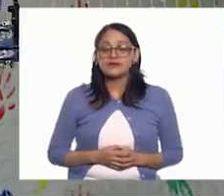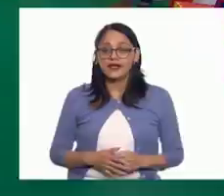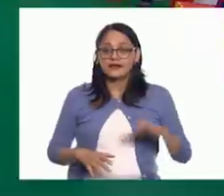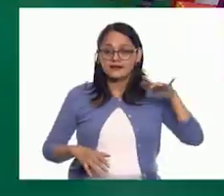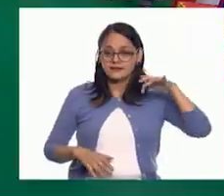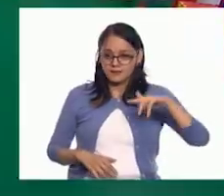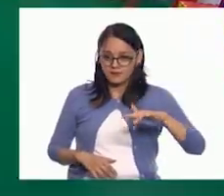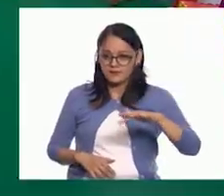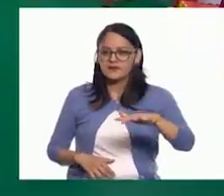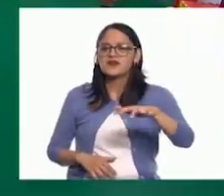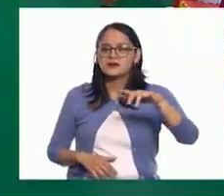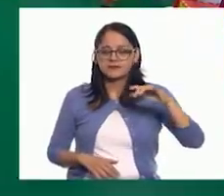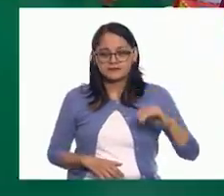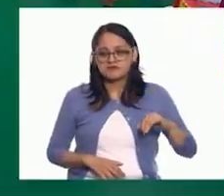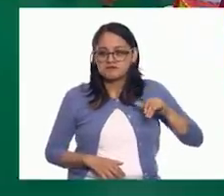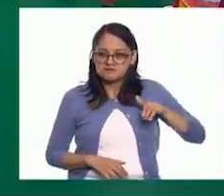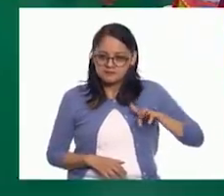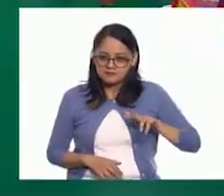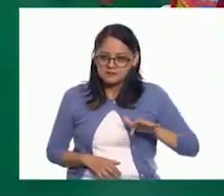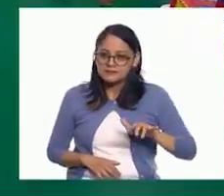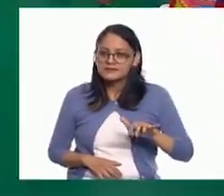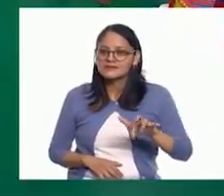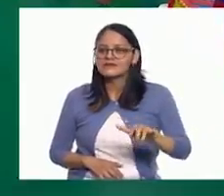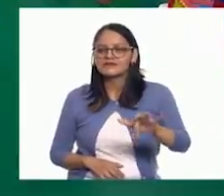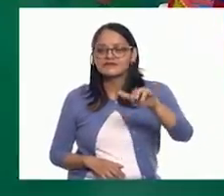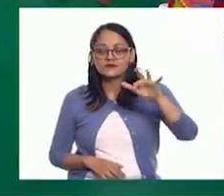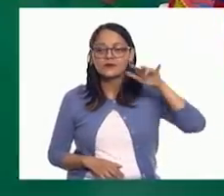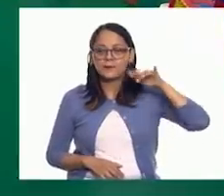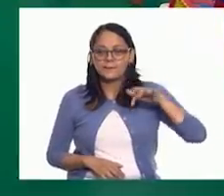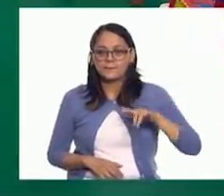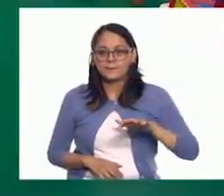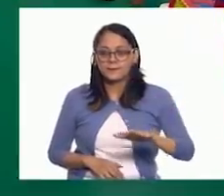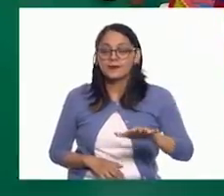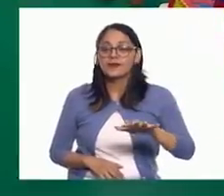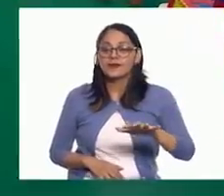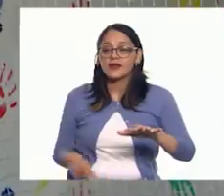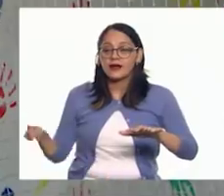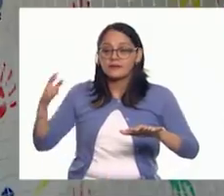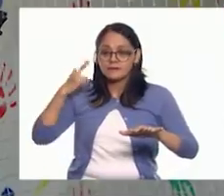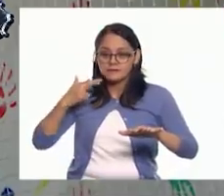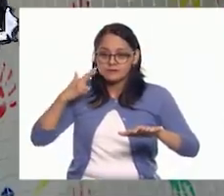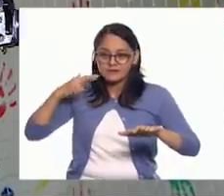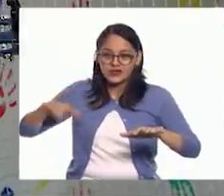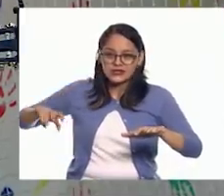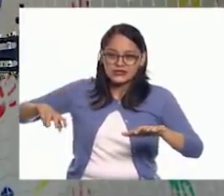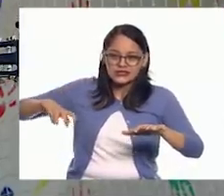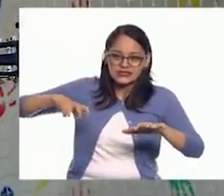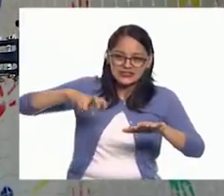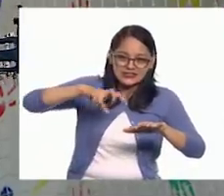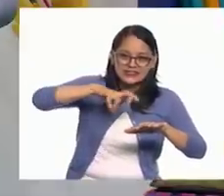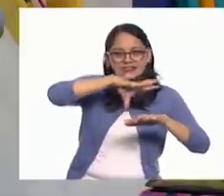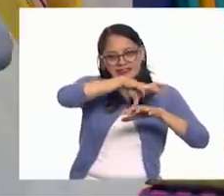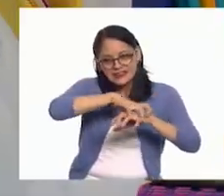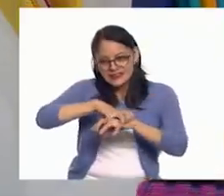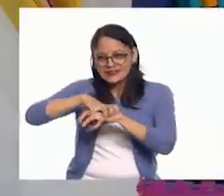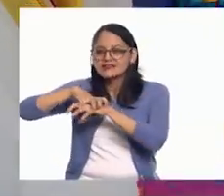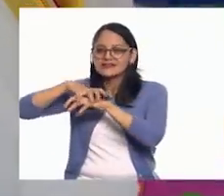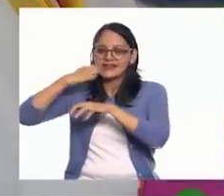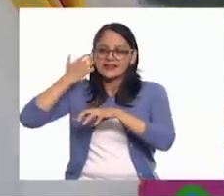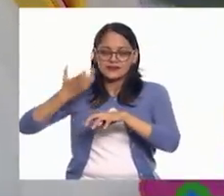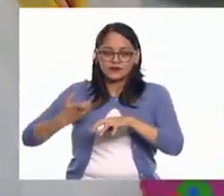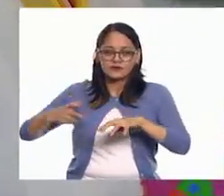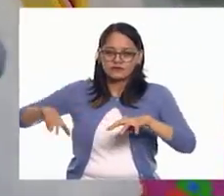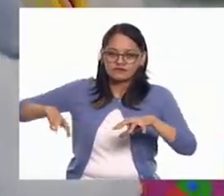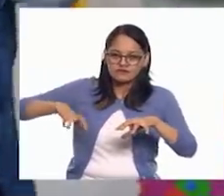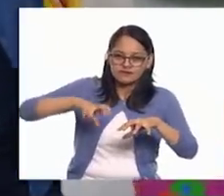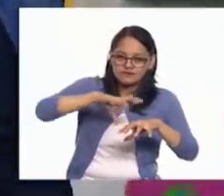la araña sale a pasear. Cuando la araña sale a pasear. Viene el ratón y la quiere llevar. Viene el ratón y la